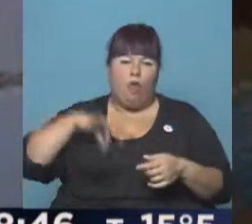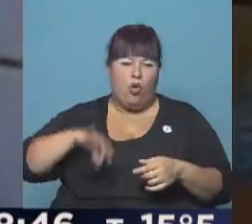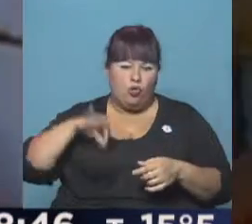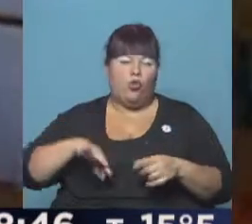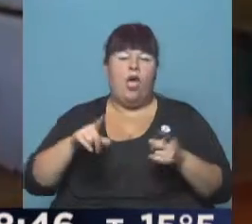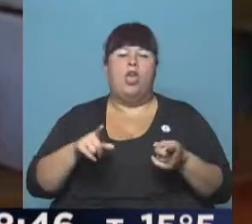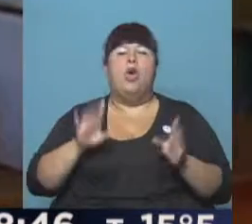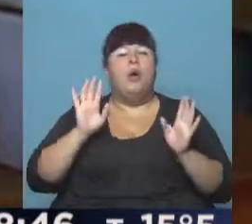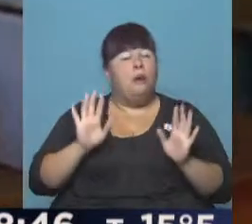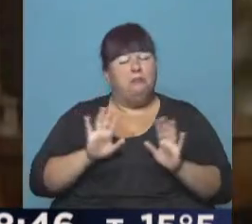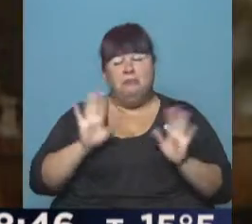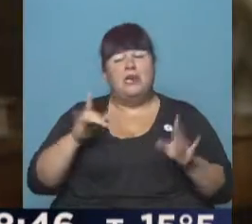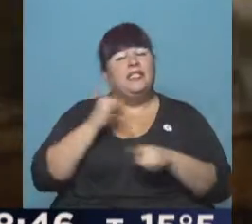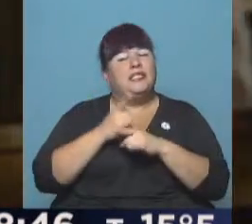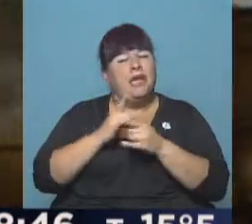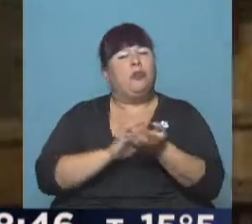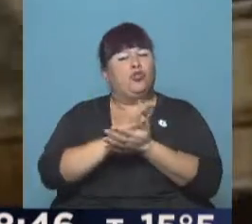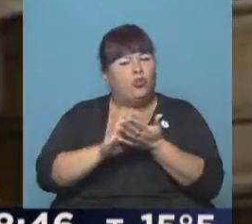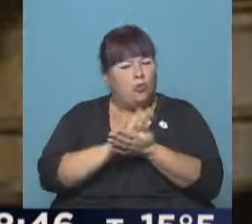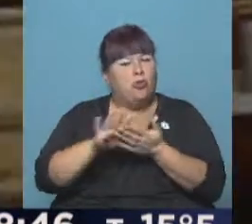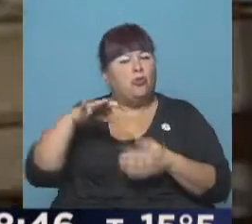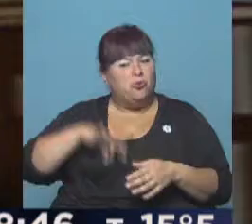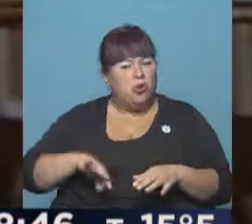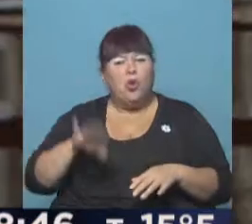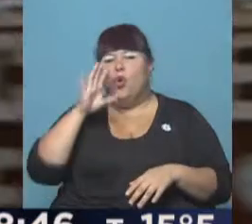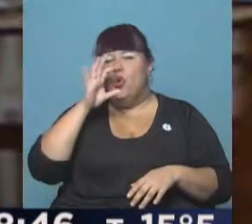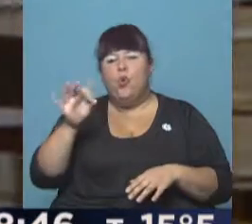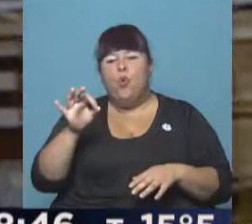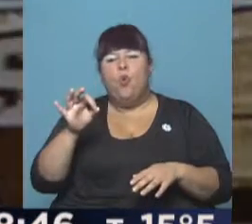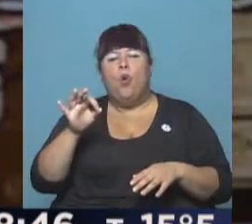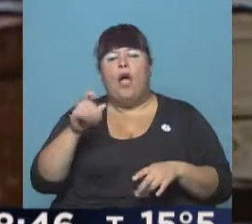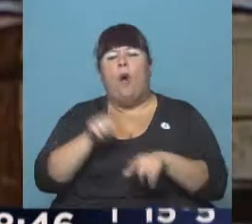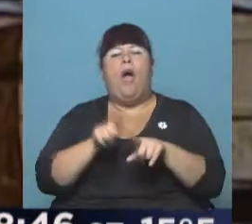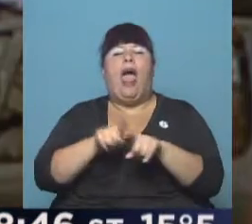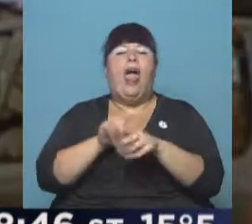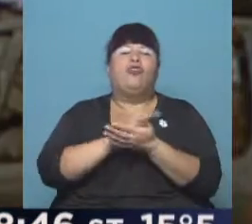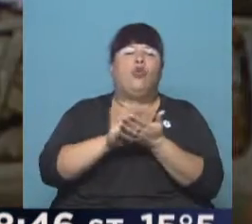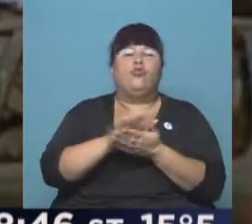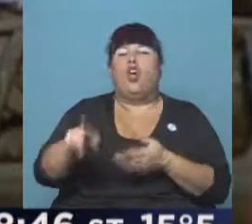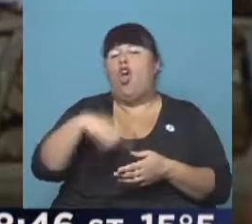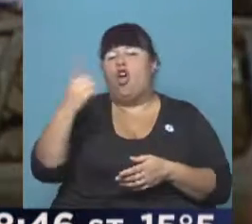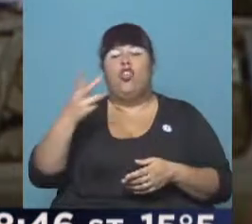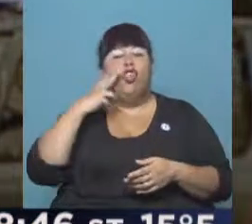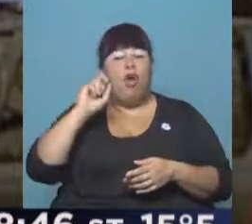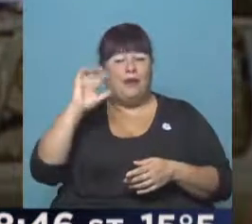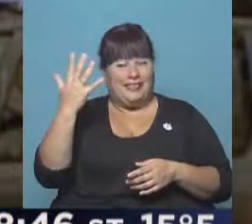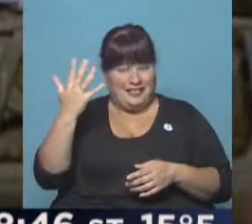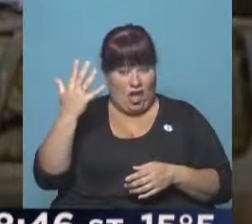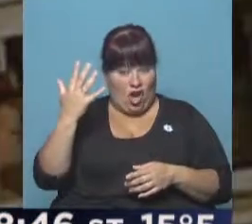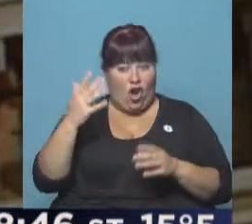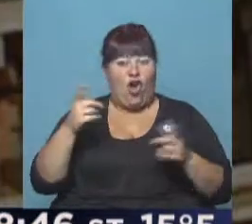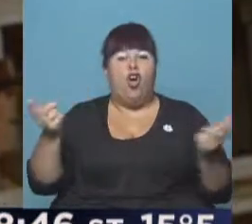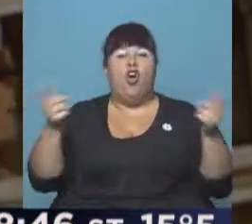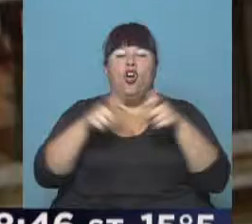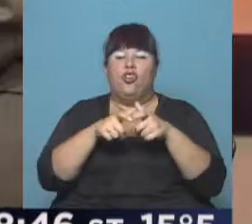pero bueno siempre se solucionaba el tema salarial y nunca había tiempo para solucionar del 2005 con el